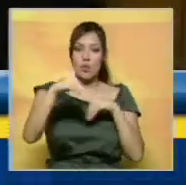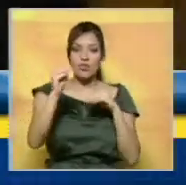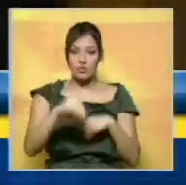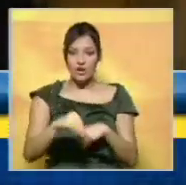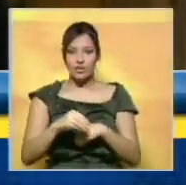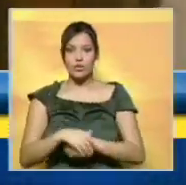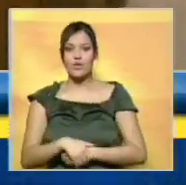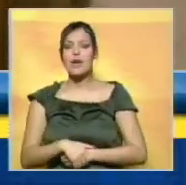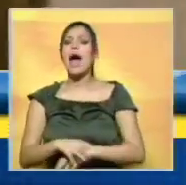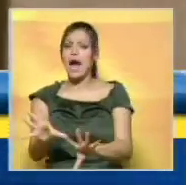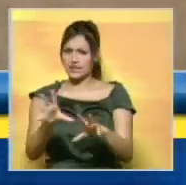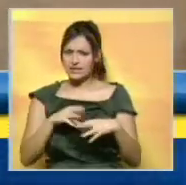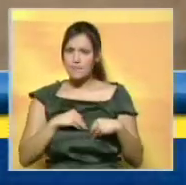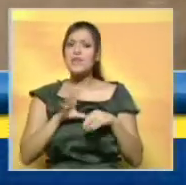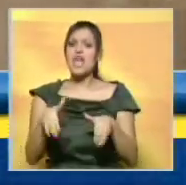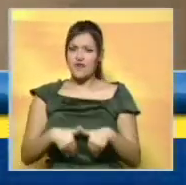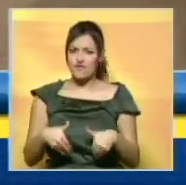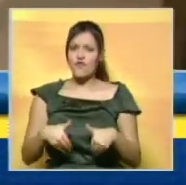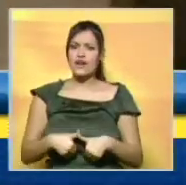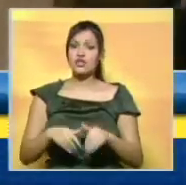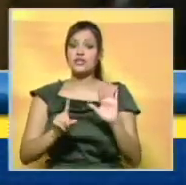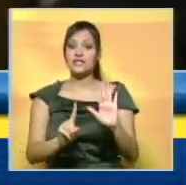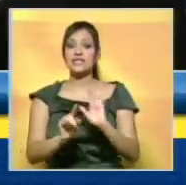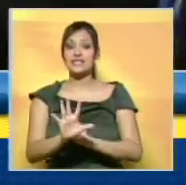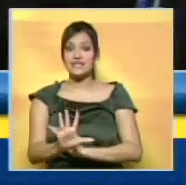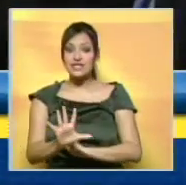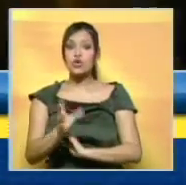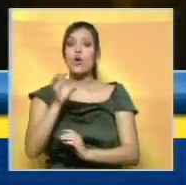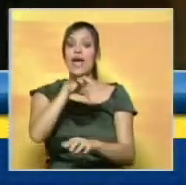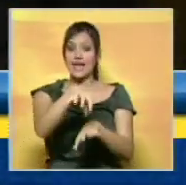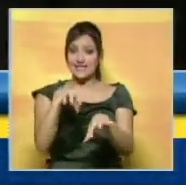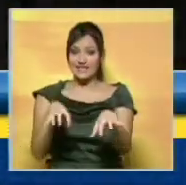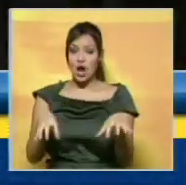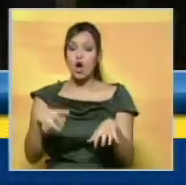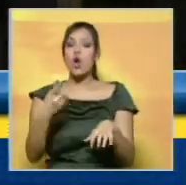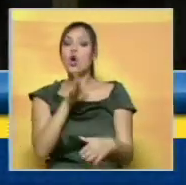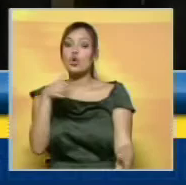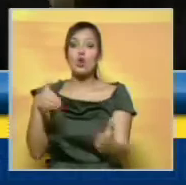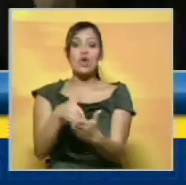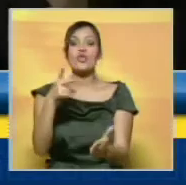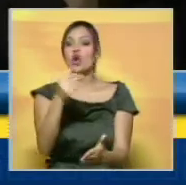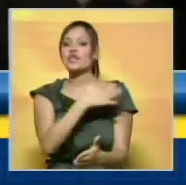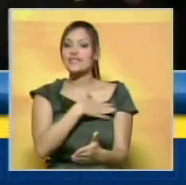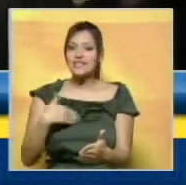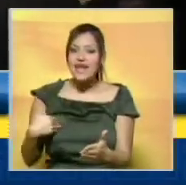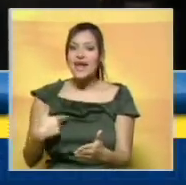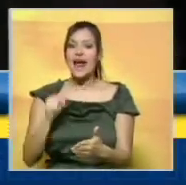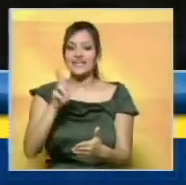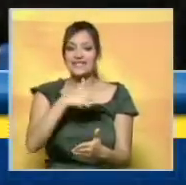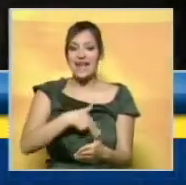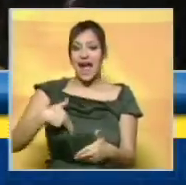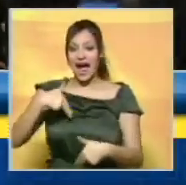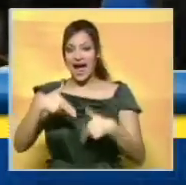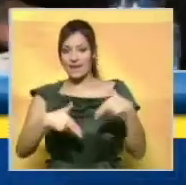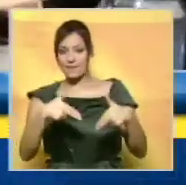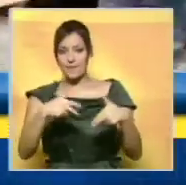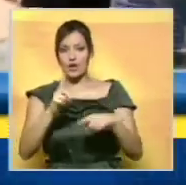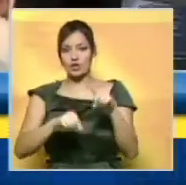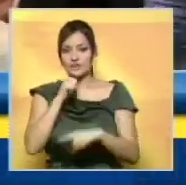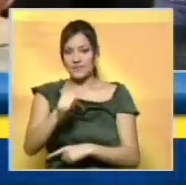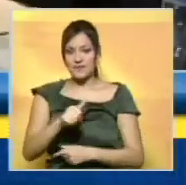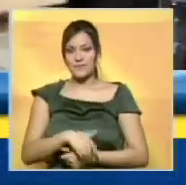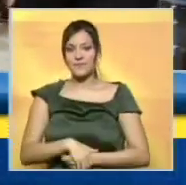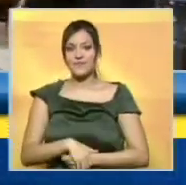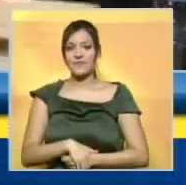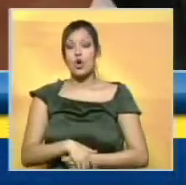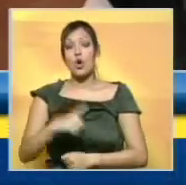Ki-moon reconoció los esfuerzos de los 65 Estados miembros contra la no proliferación de armas. Este foro ocurre un día